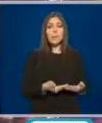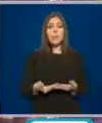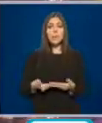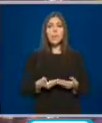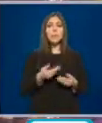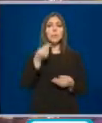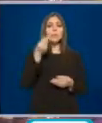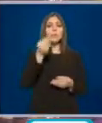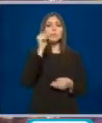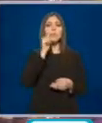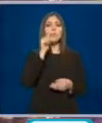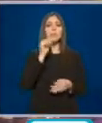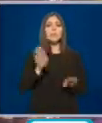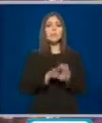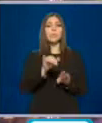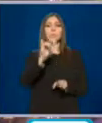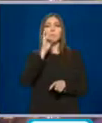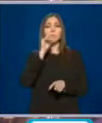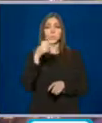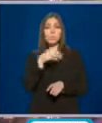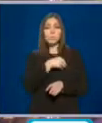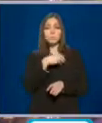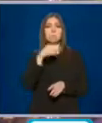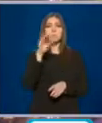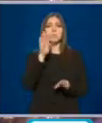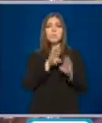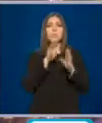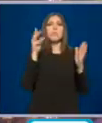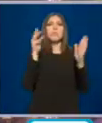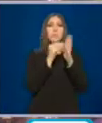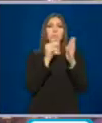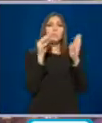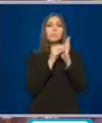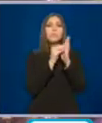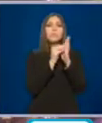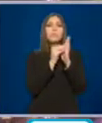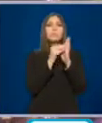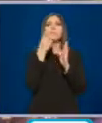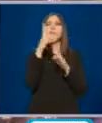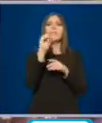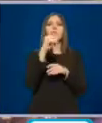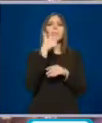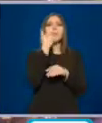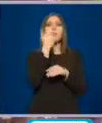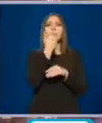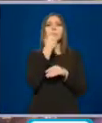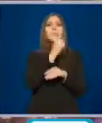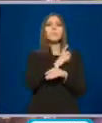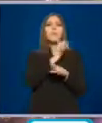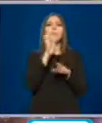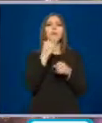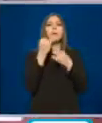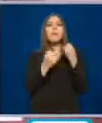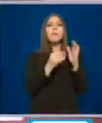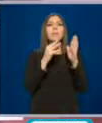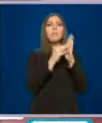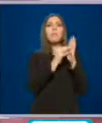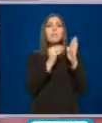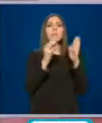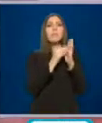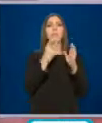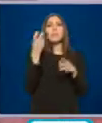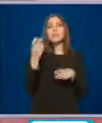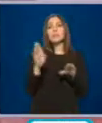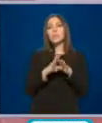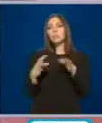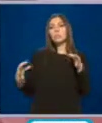la mama Sí. y no quiere comer, pero eso es una manera de estar estimulando y además se crea un vínculo